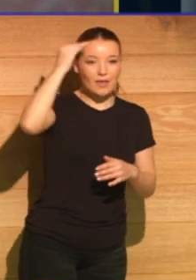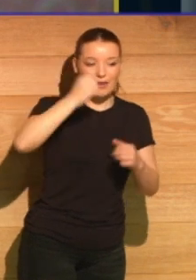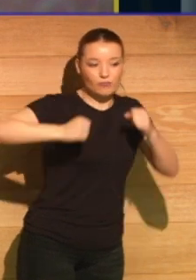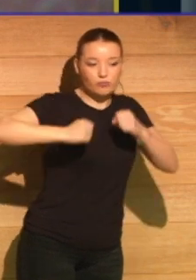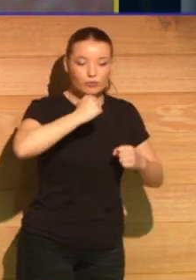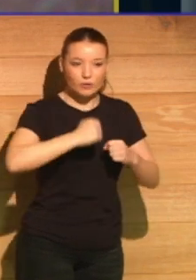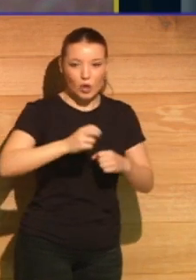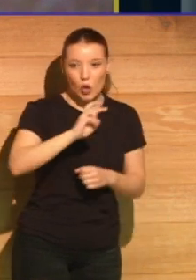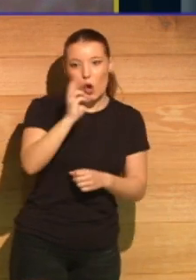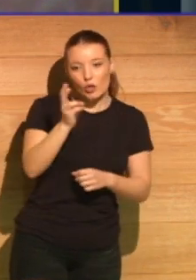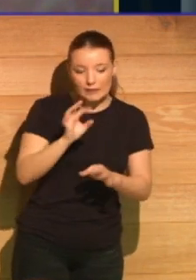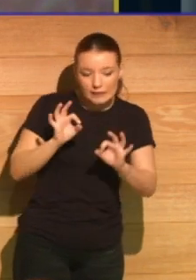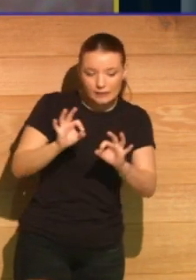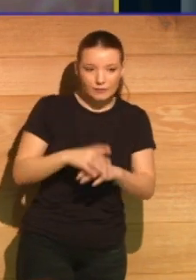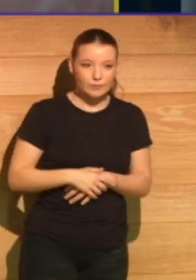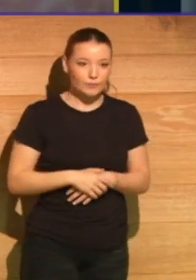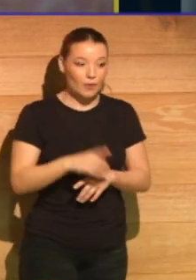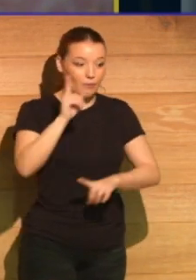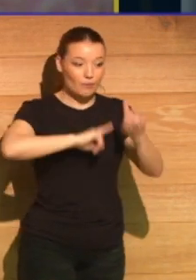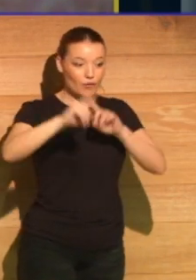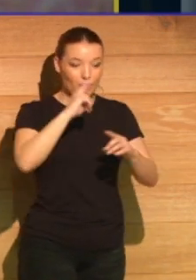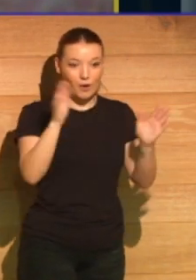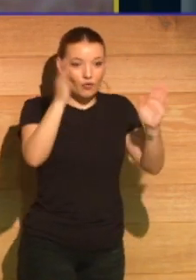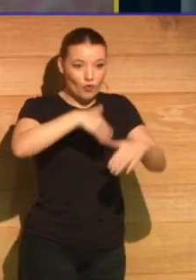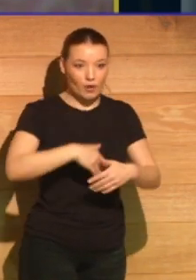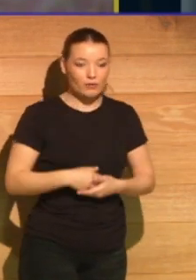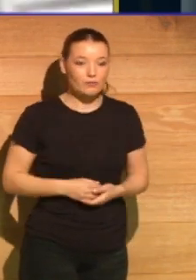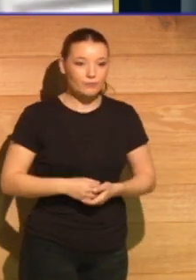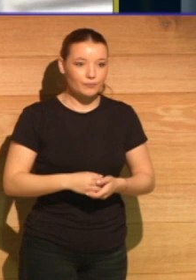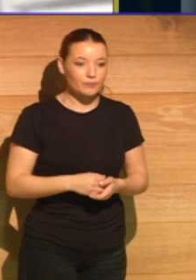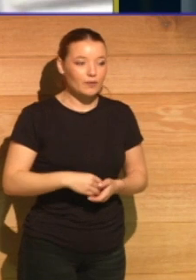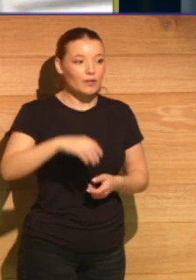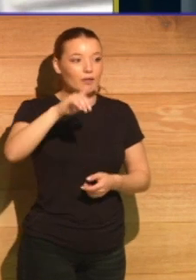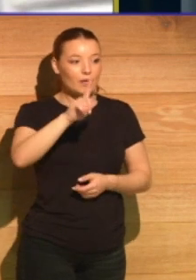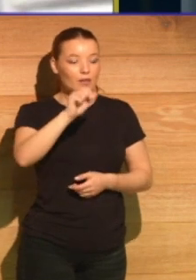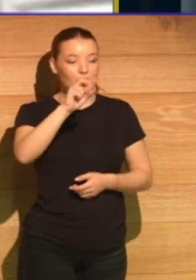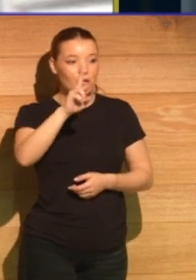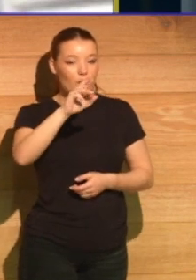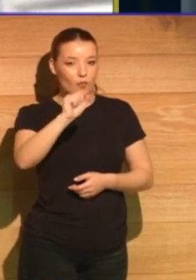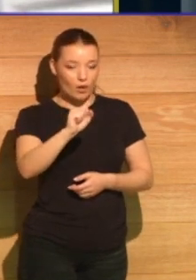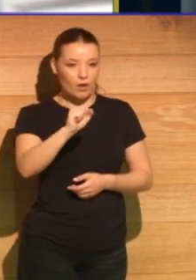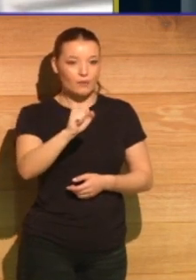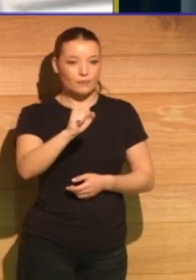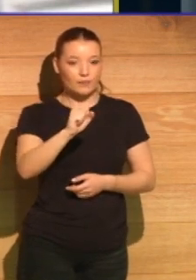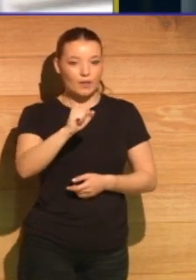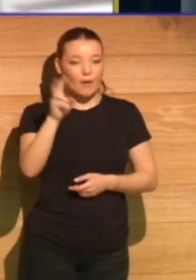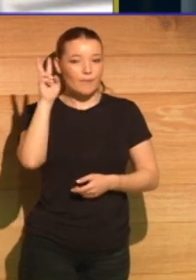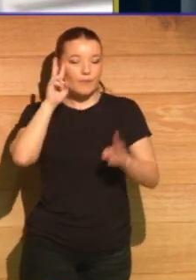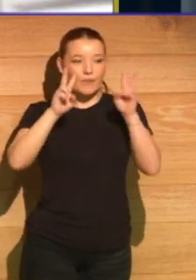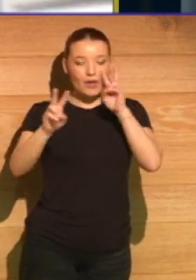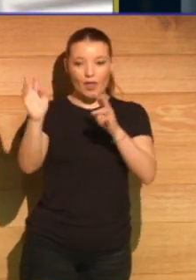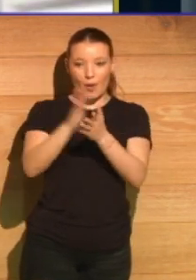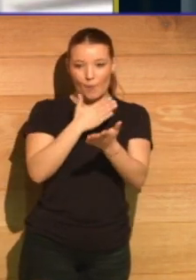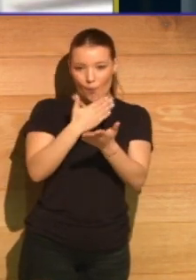llevar a cabo sin ningún problema, que no haya tapis en las niñas. Laura, tú, además de una mirada poética a